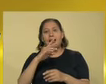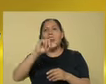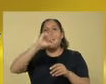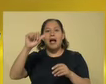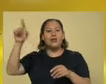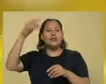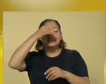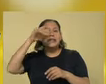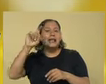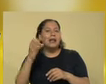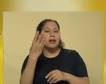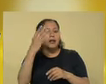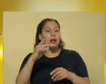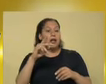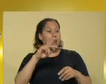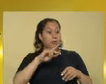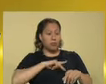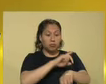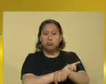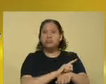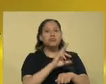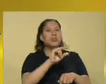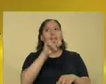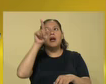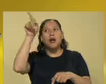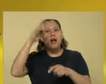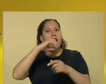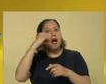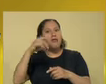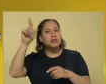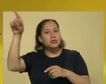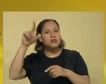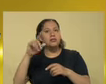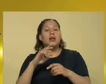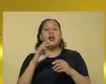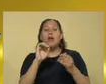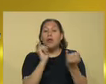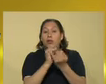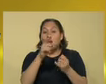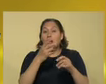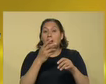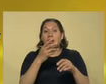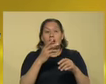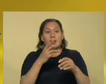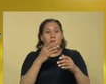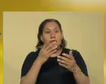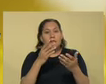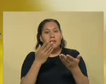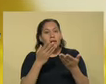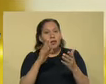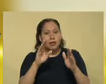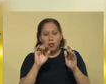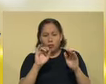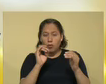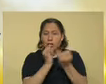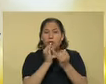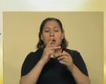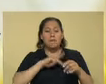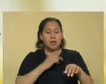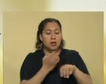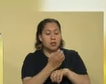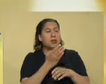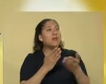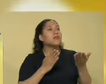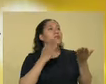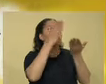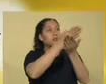ni siquiera cada delegación donde y ya si eras de la facilidad. Si eras de provincia, tenías que ir directamente a tu estado donde habías nacido. Ahora